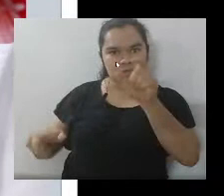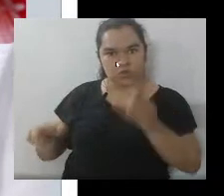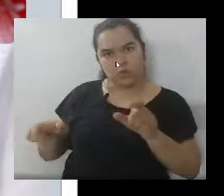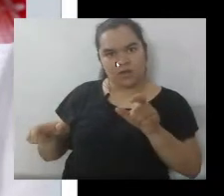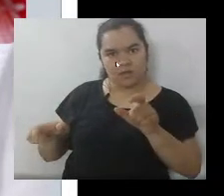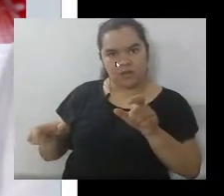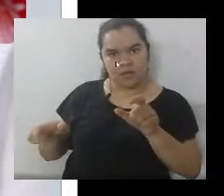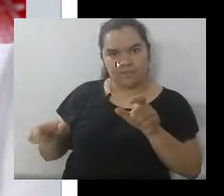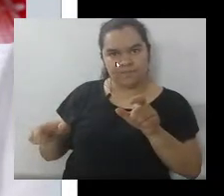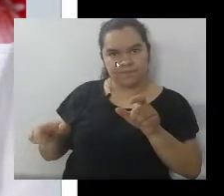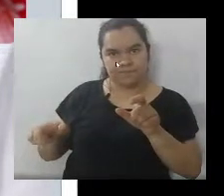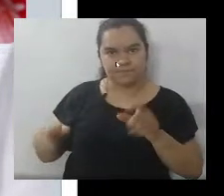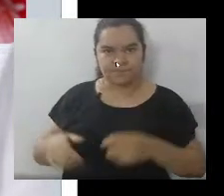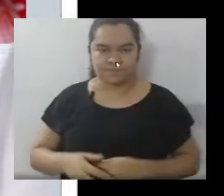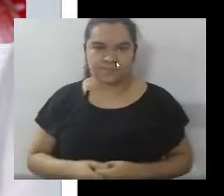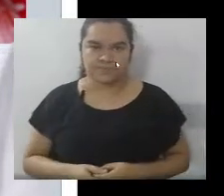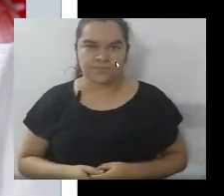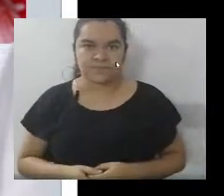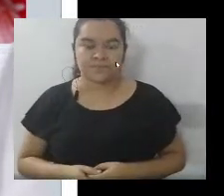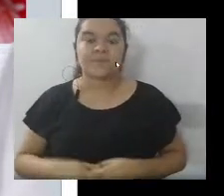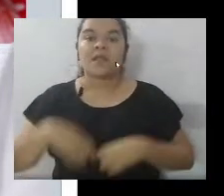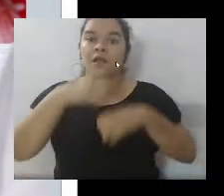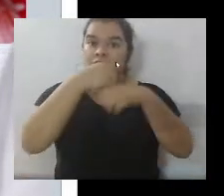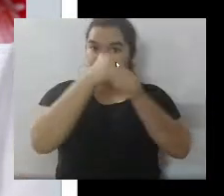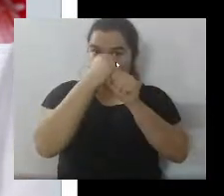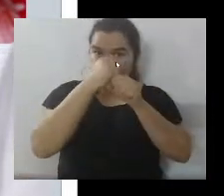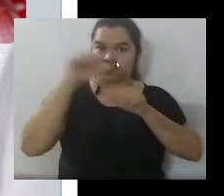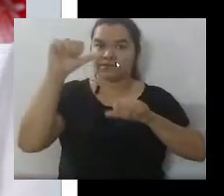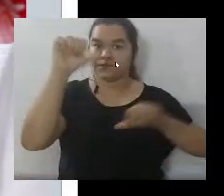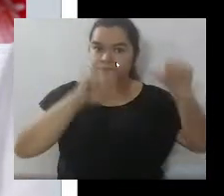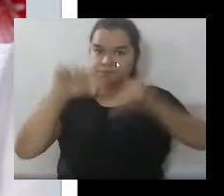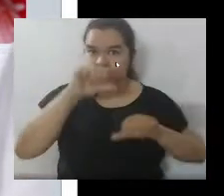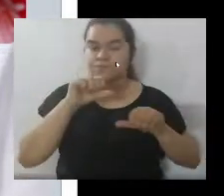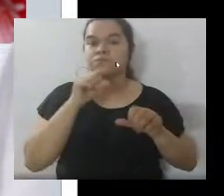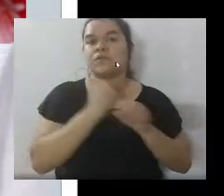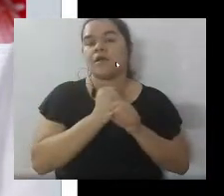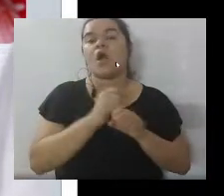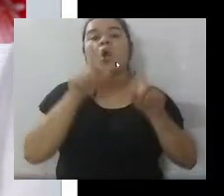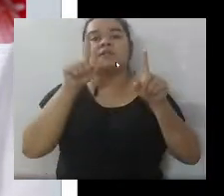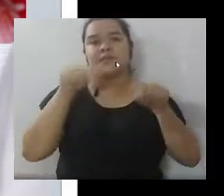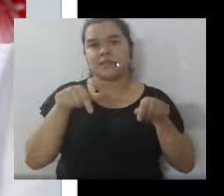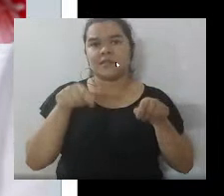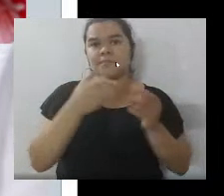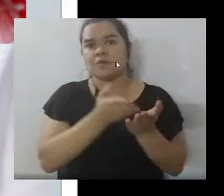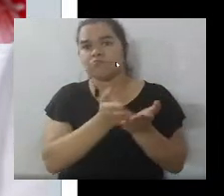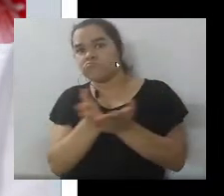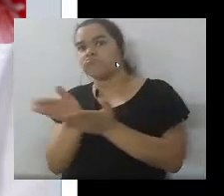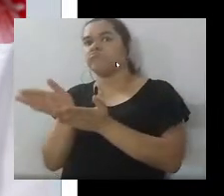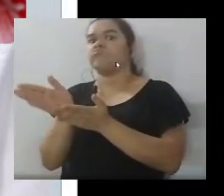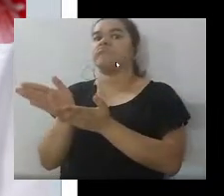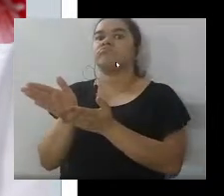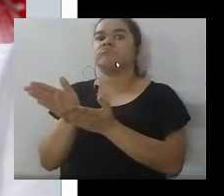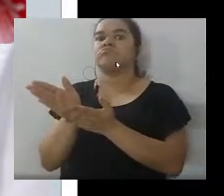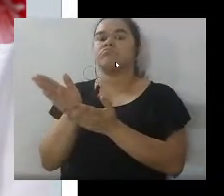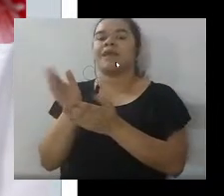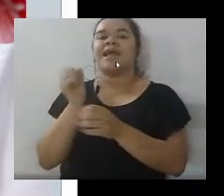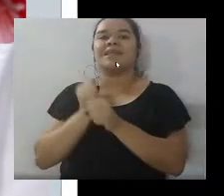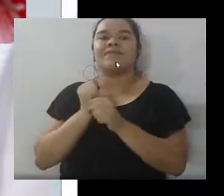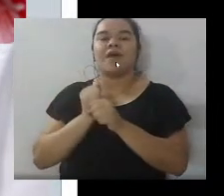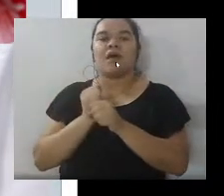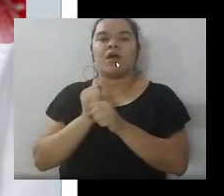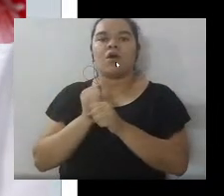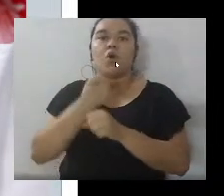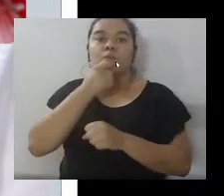seres humanos. El bioquímico también, dentro de esta rama, se puede dedicar a la toxicología y